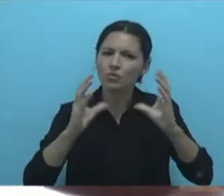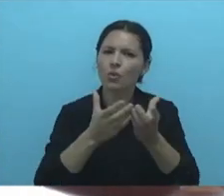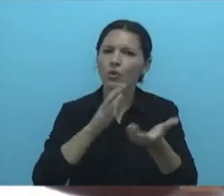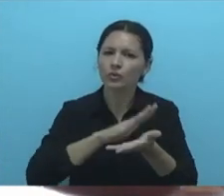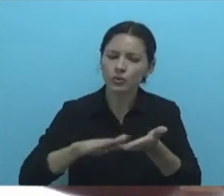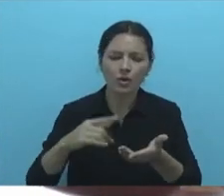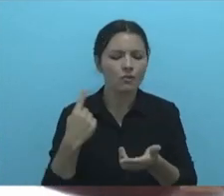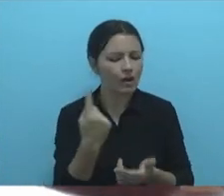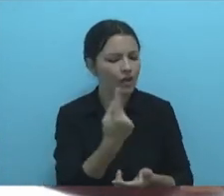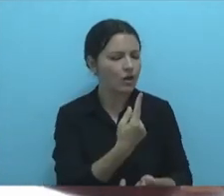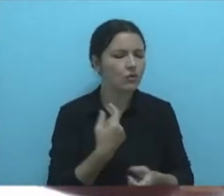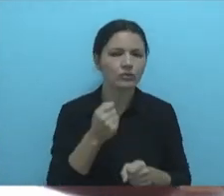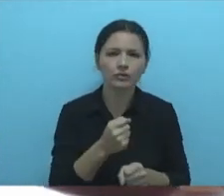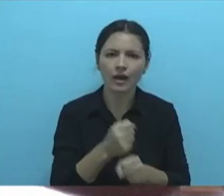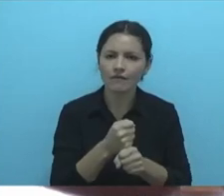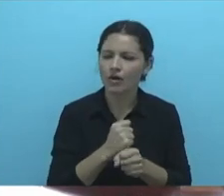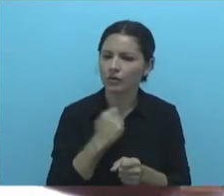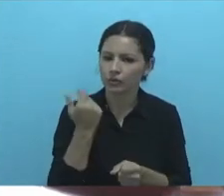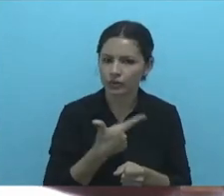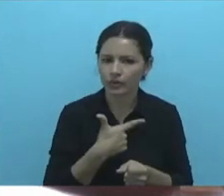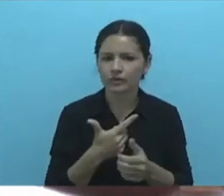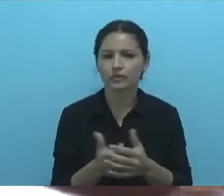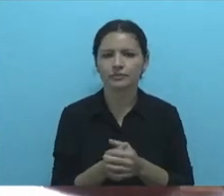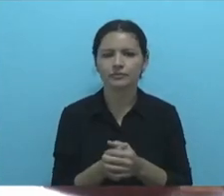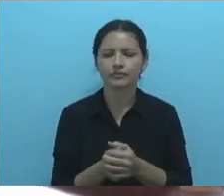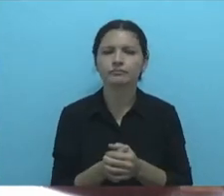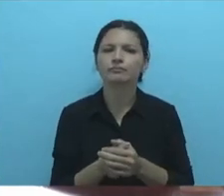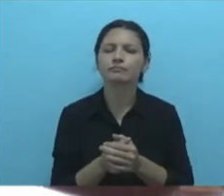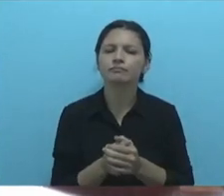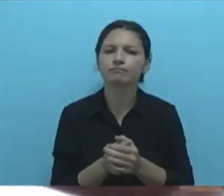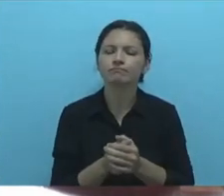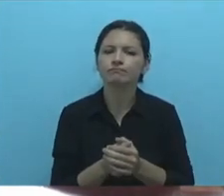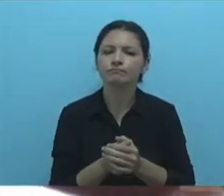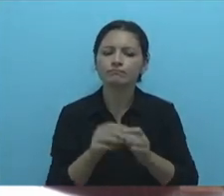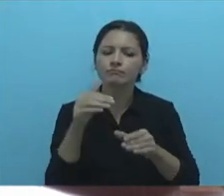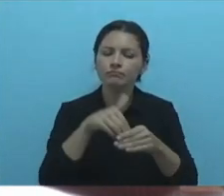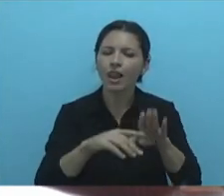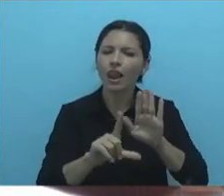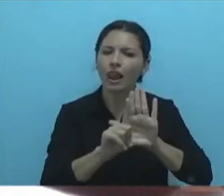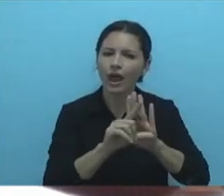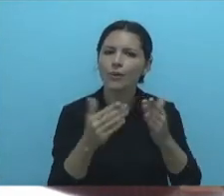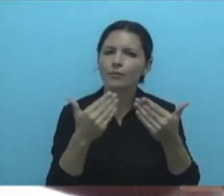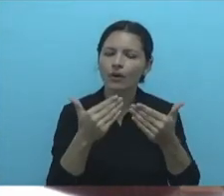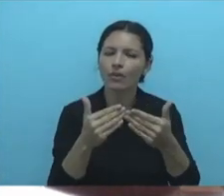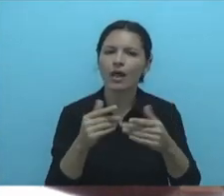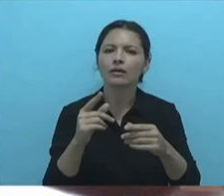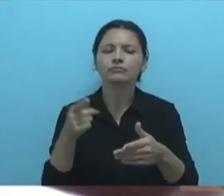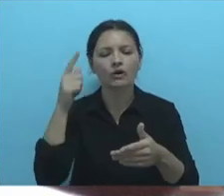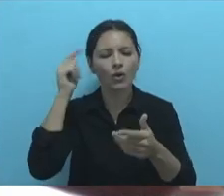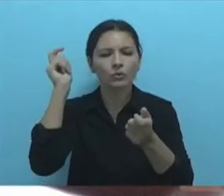lo que hacemos o dejamos de hacer señor presidente que sea ley justicia y reparación avancemos